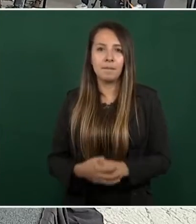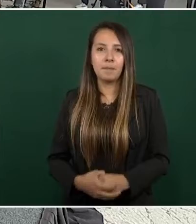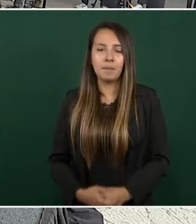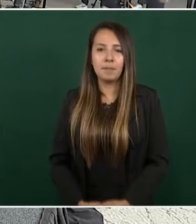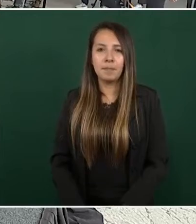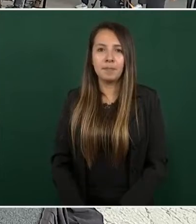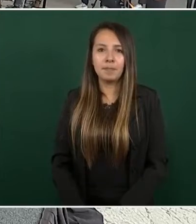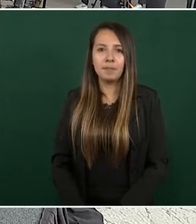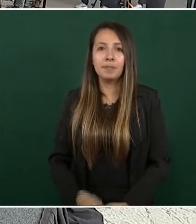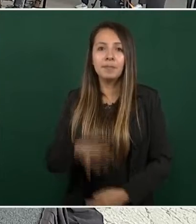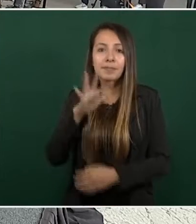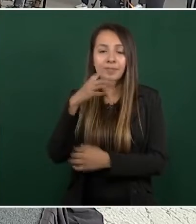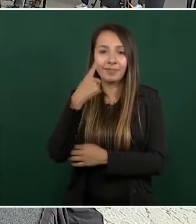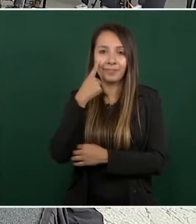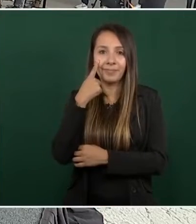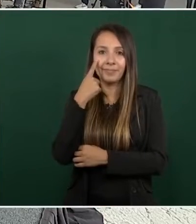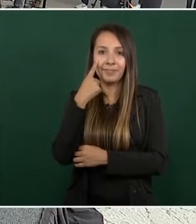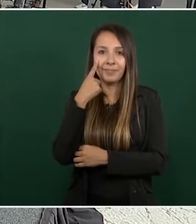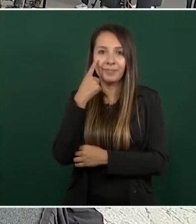Y fíjense que